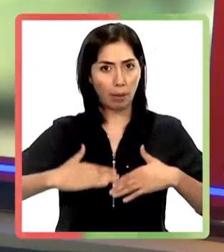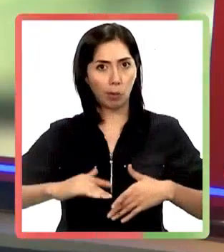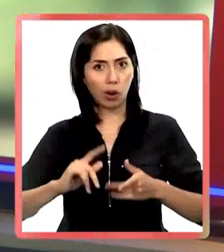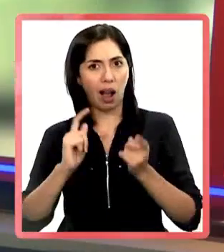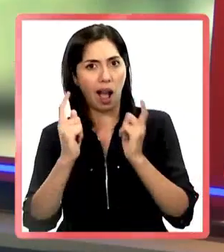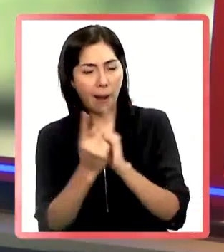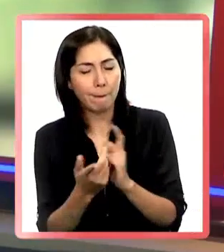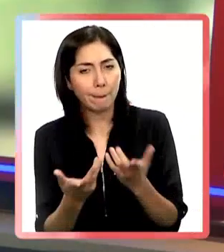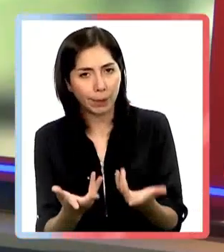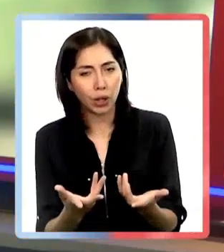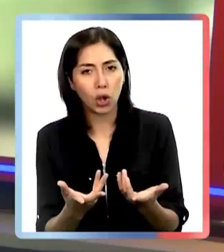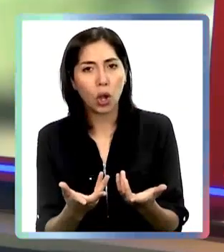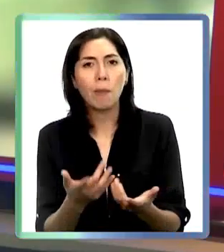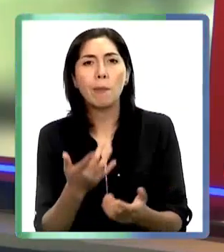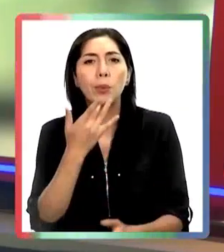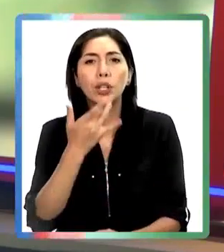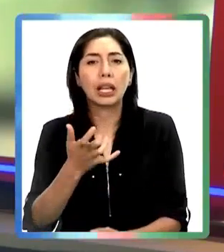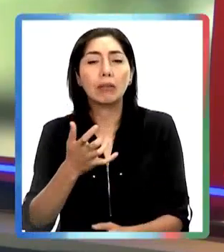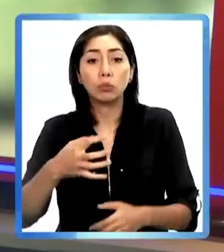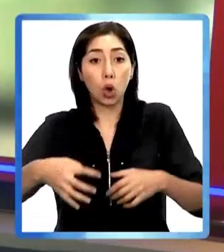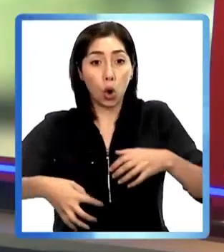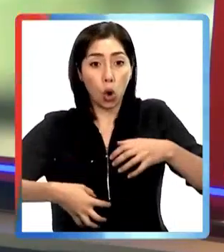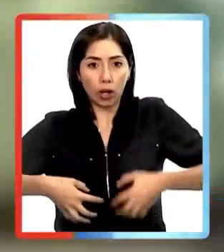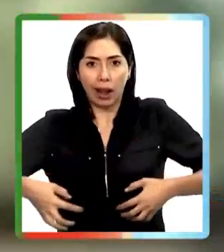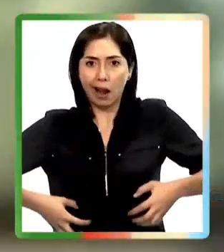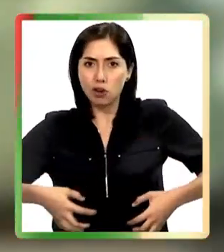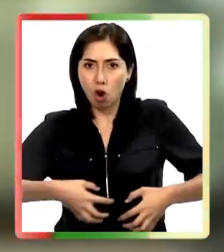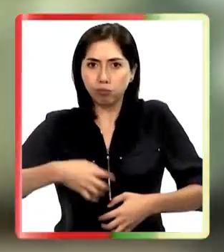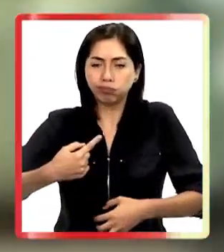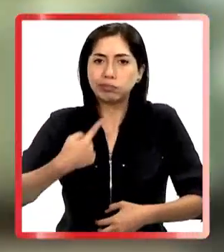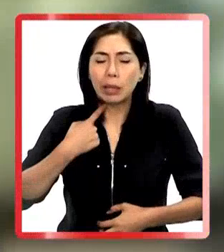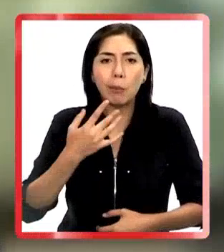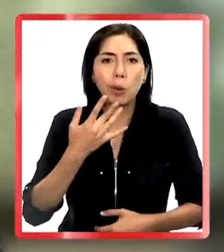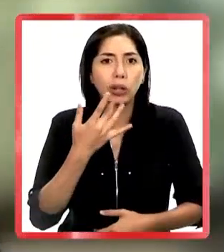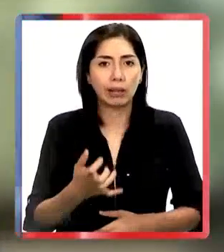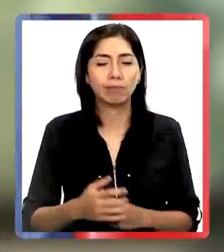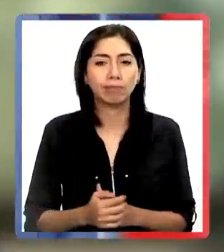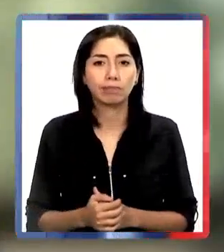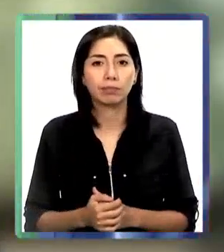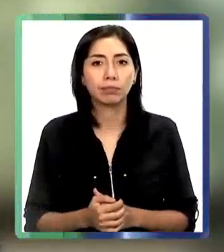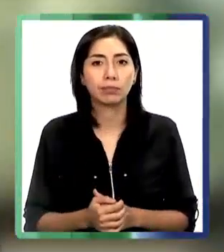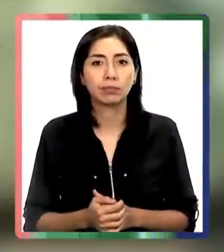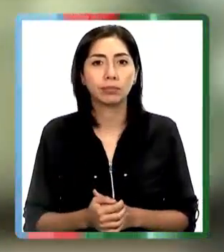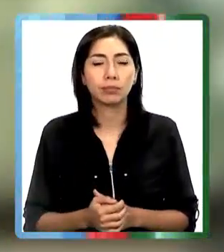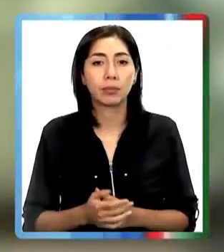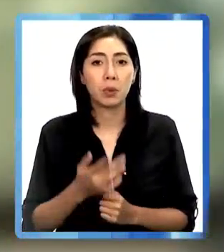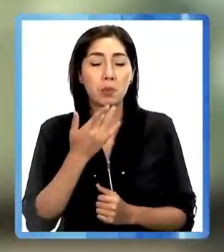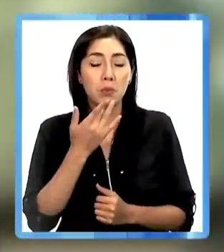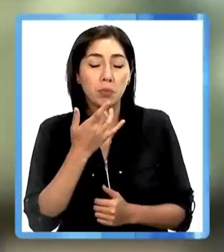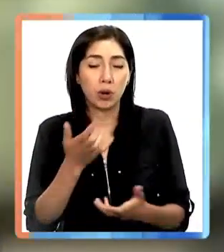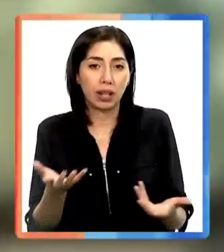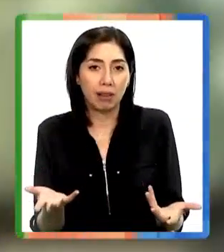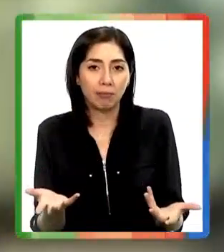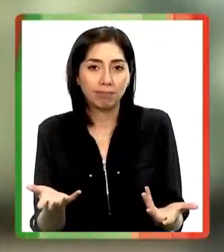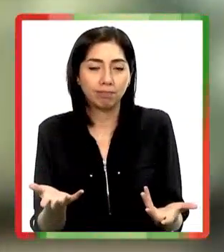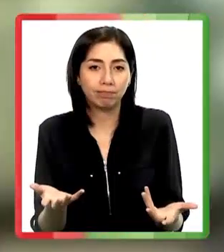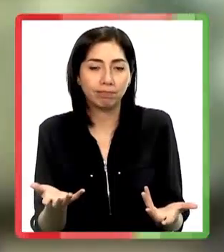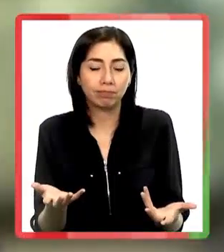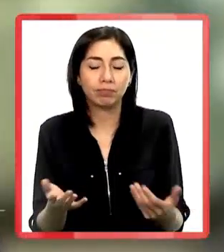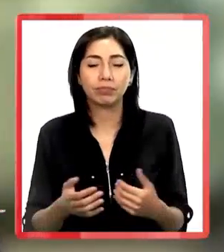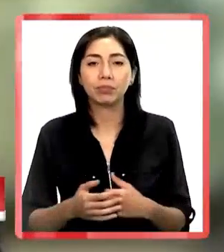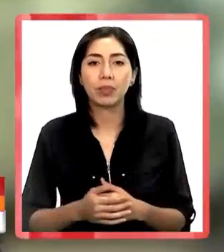cuerpo. ¿Por qué esto afecta a distintos órganos, por ejemplo? Bueno, porque somos una sola cosa, ¿no? Cuando